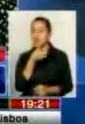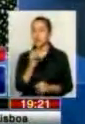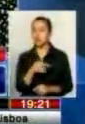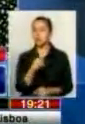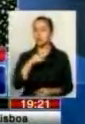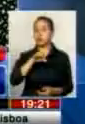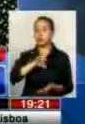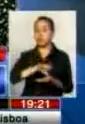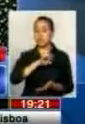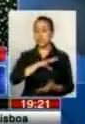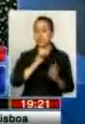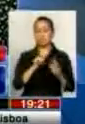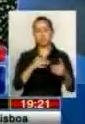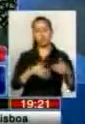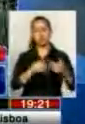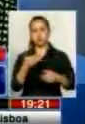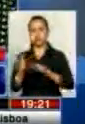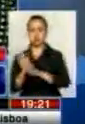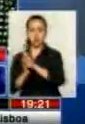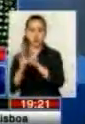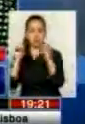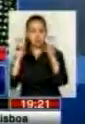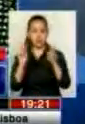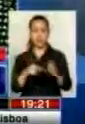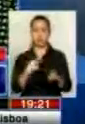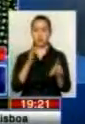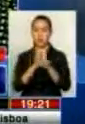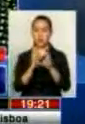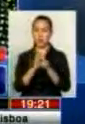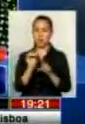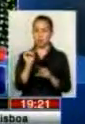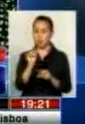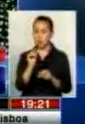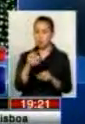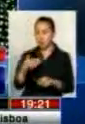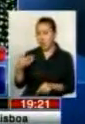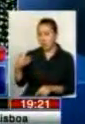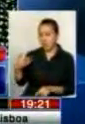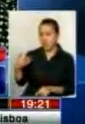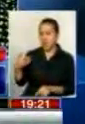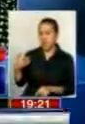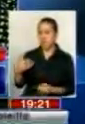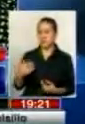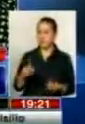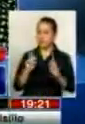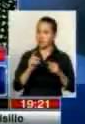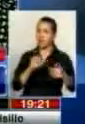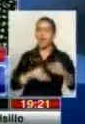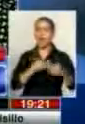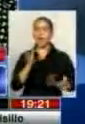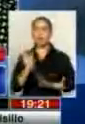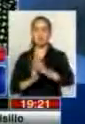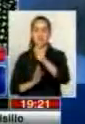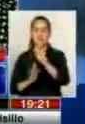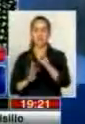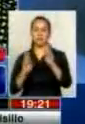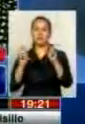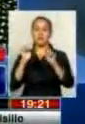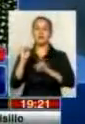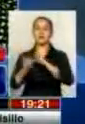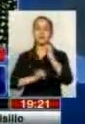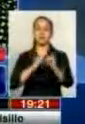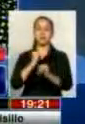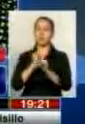debe avanzar en este tema, que nuestra legislación ha quedado un poco al margen y que se debe avanzar justamente a los estándares internacionales que hay